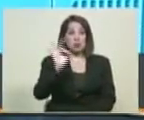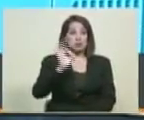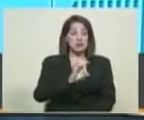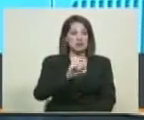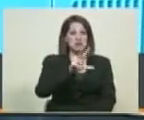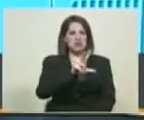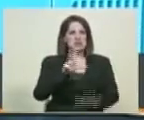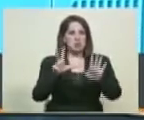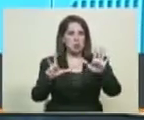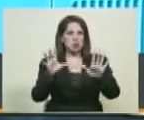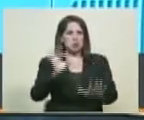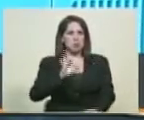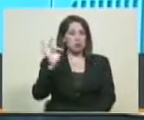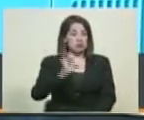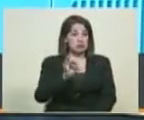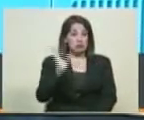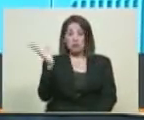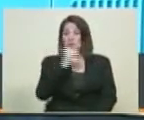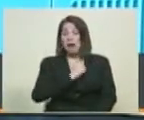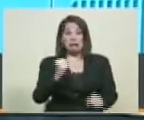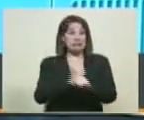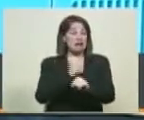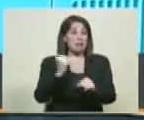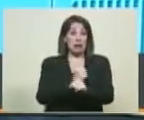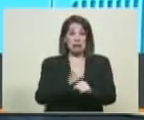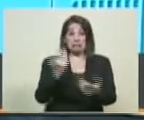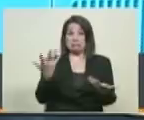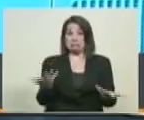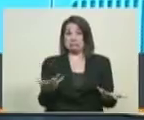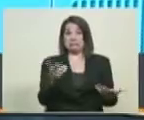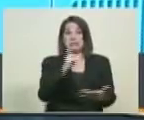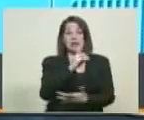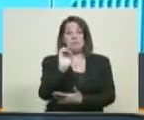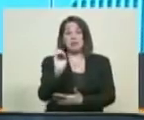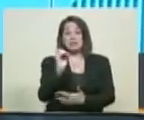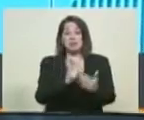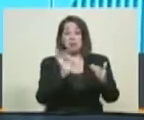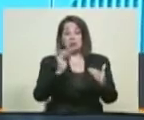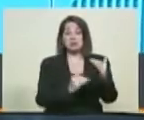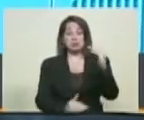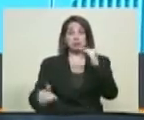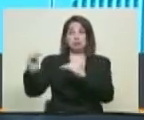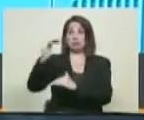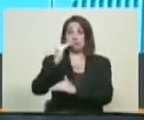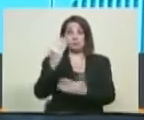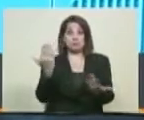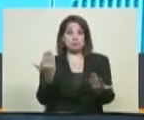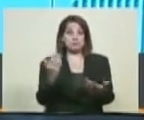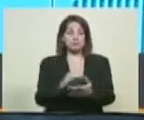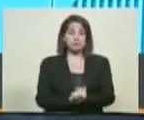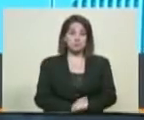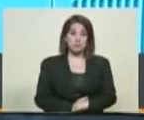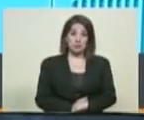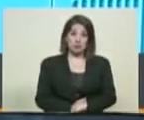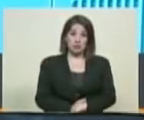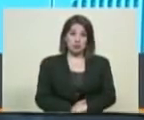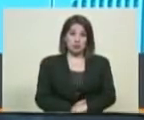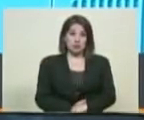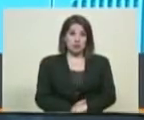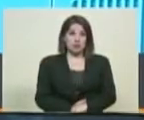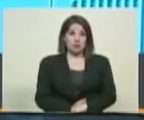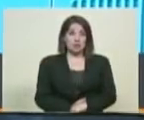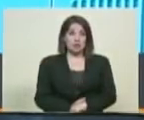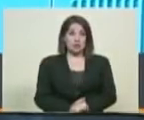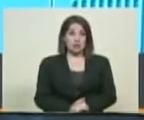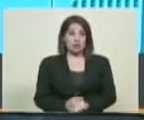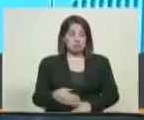35-38%. El desempleo, en Colombia el desempleo abierto es del 20%. Y el empleo